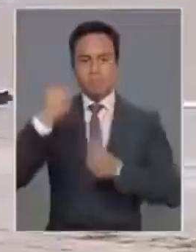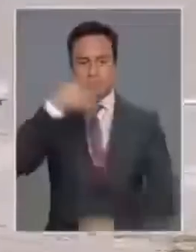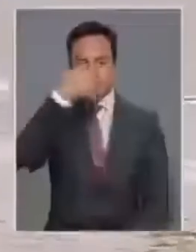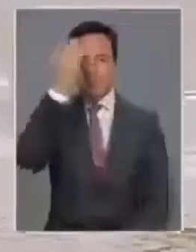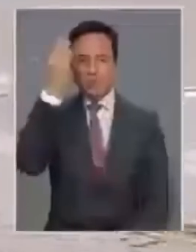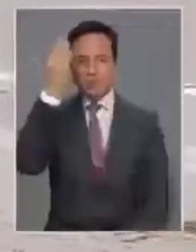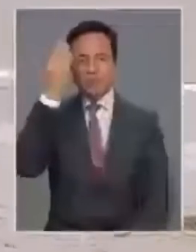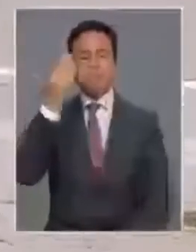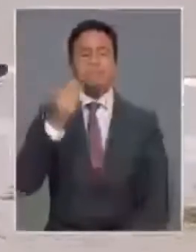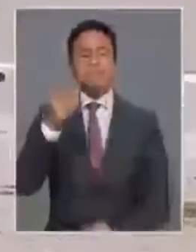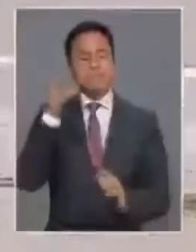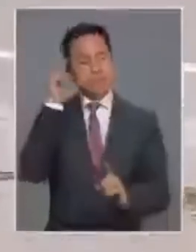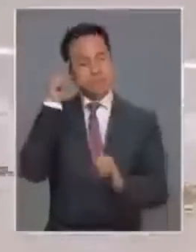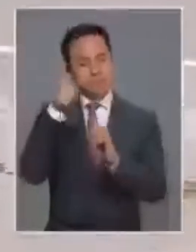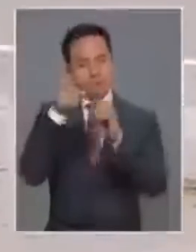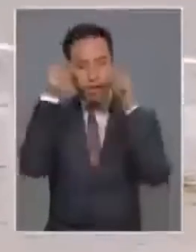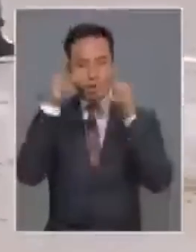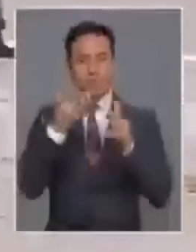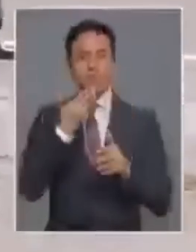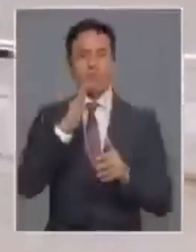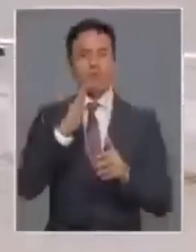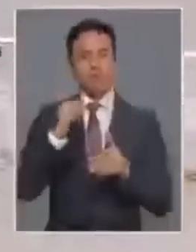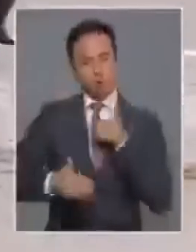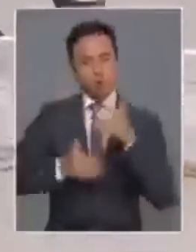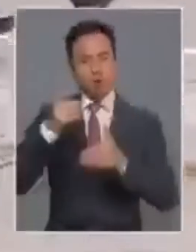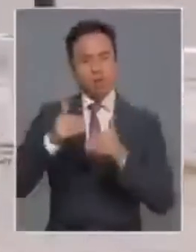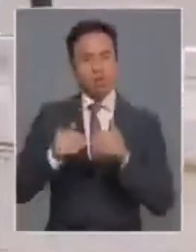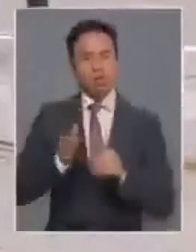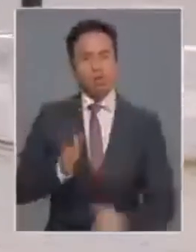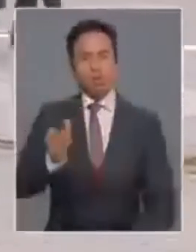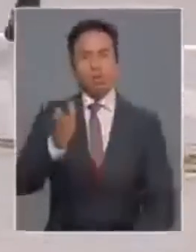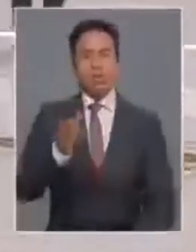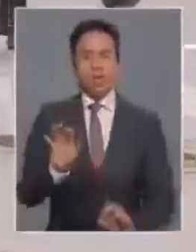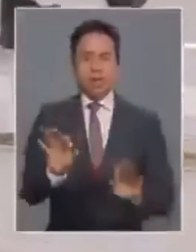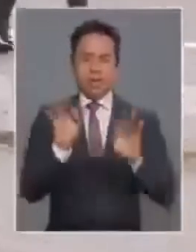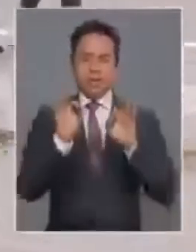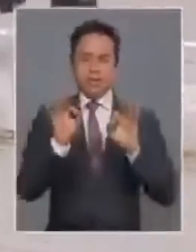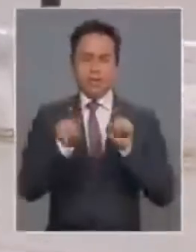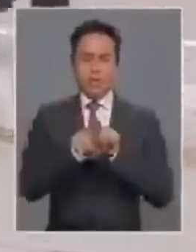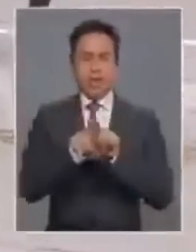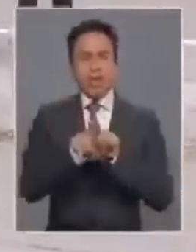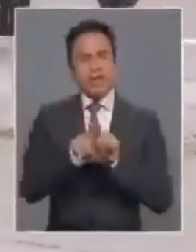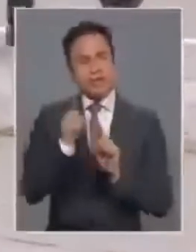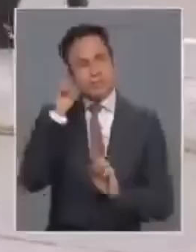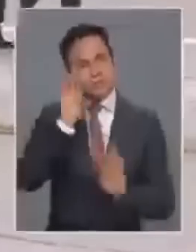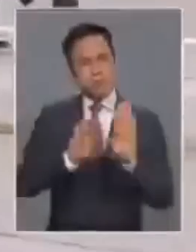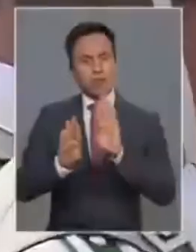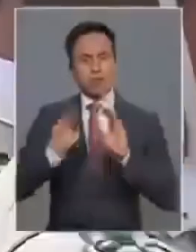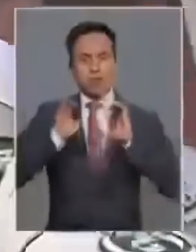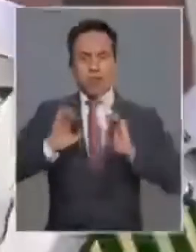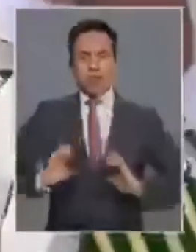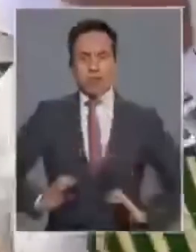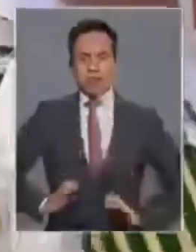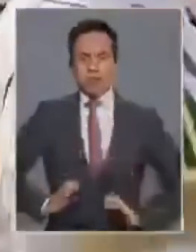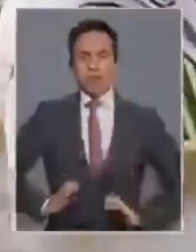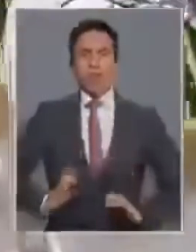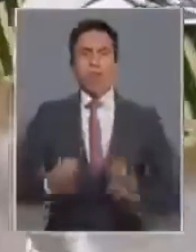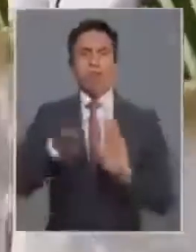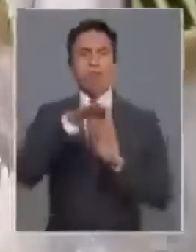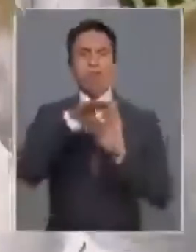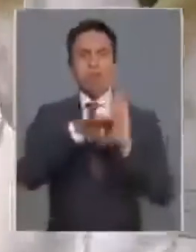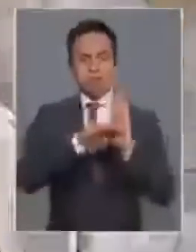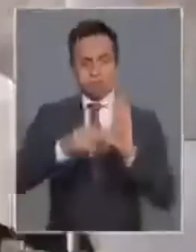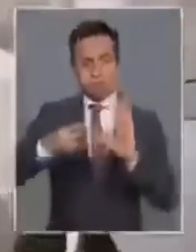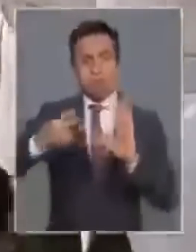en realidad súper grande. Se ve que hay una multitud tremenda por los alrededores. Y pues creo yo que como esto se debe